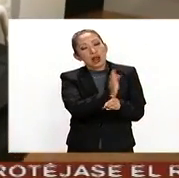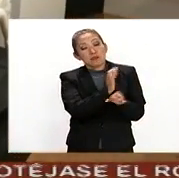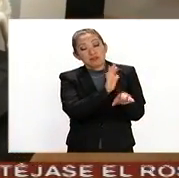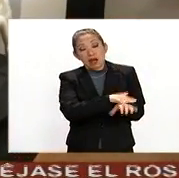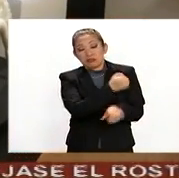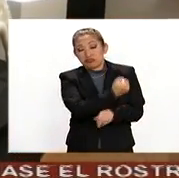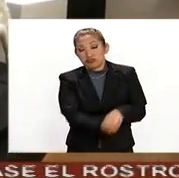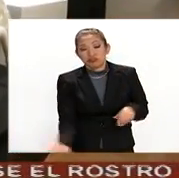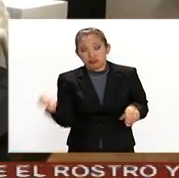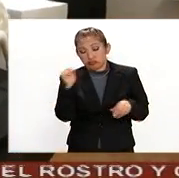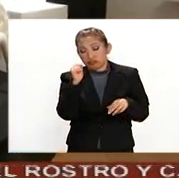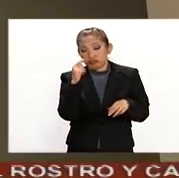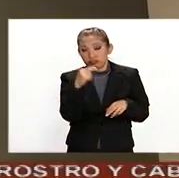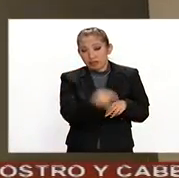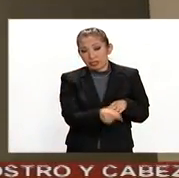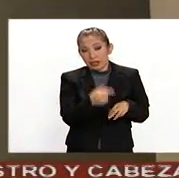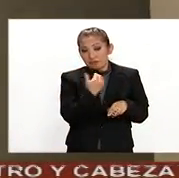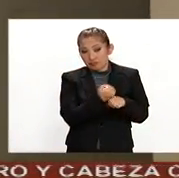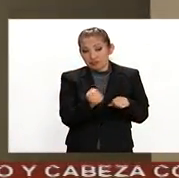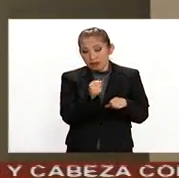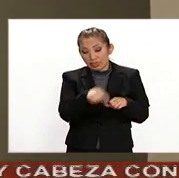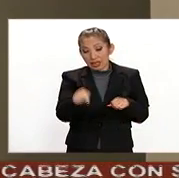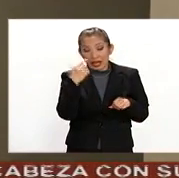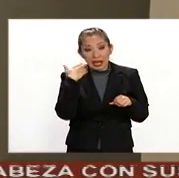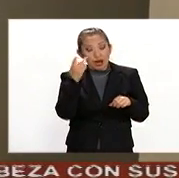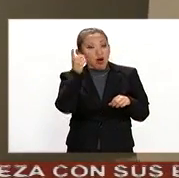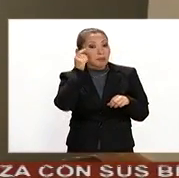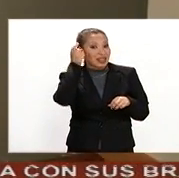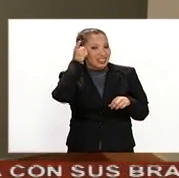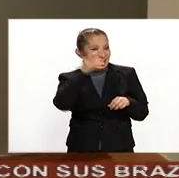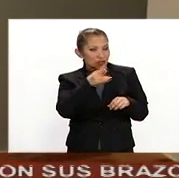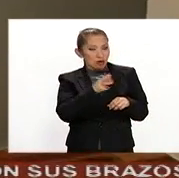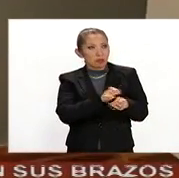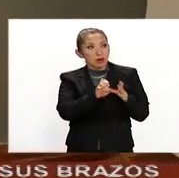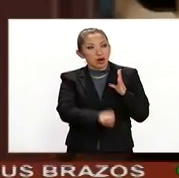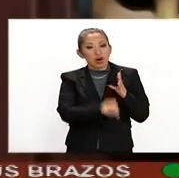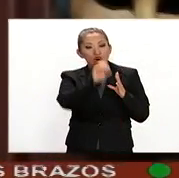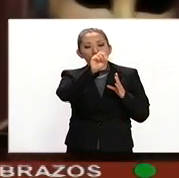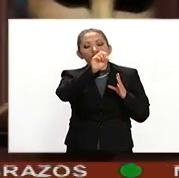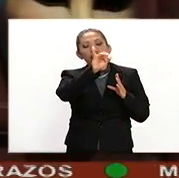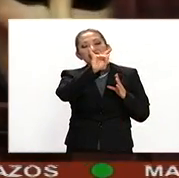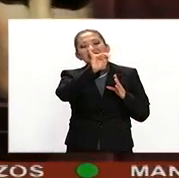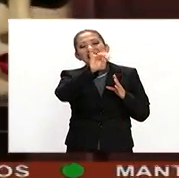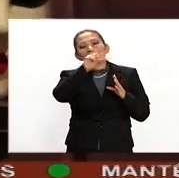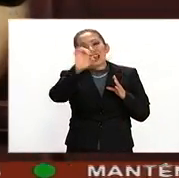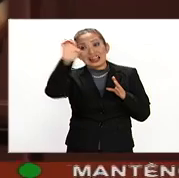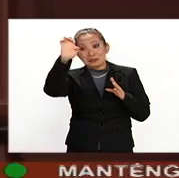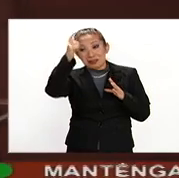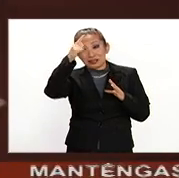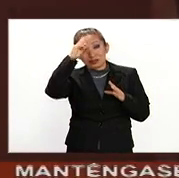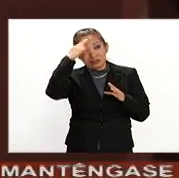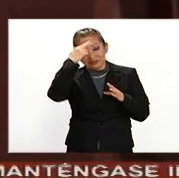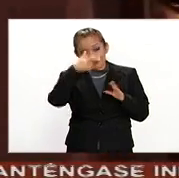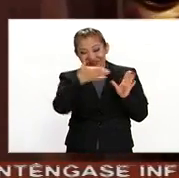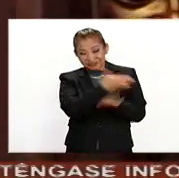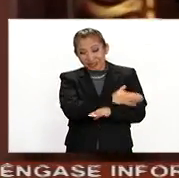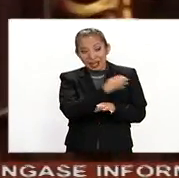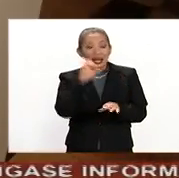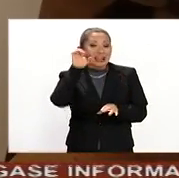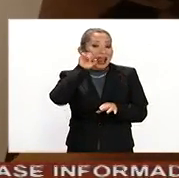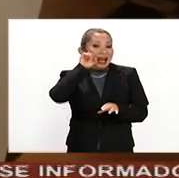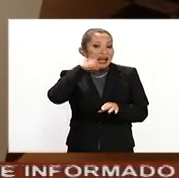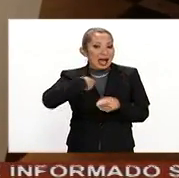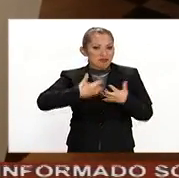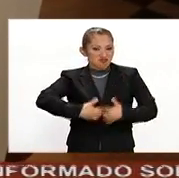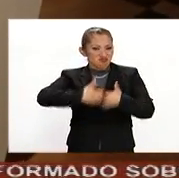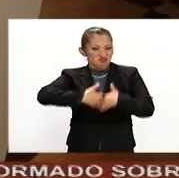más importantes de este gran director? Por ejemplo, Odisea del Espacio, La Naranja